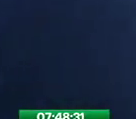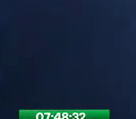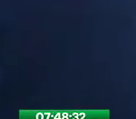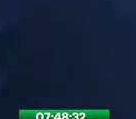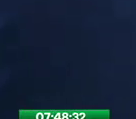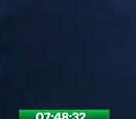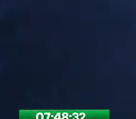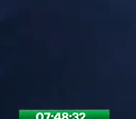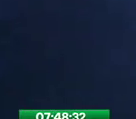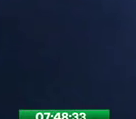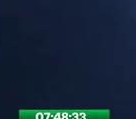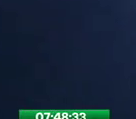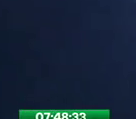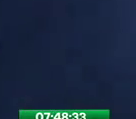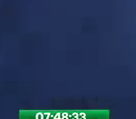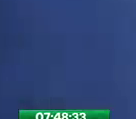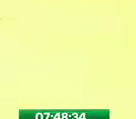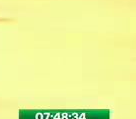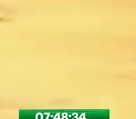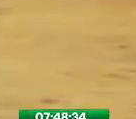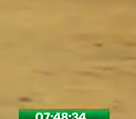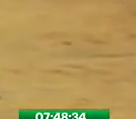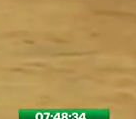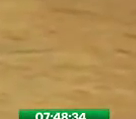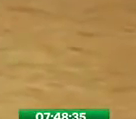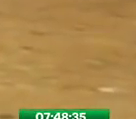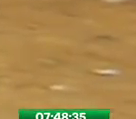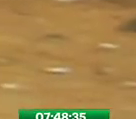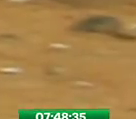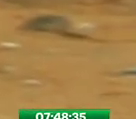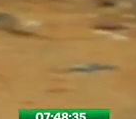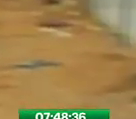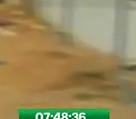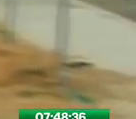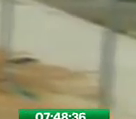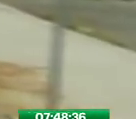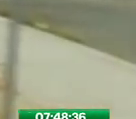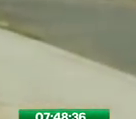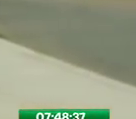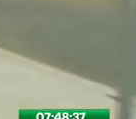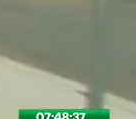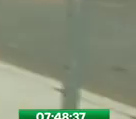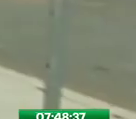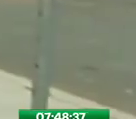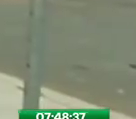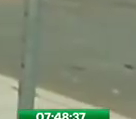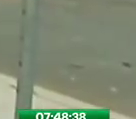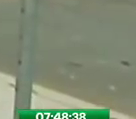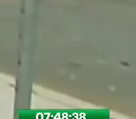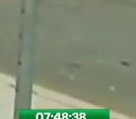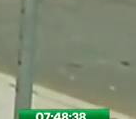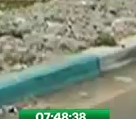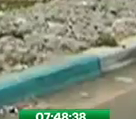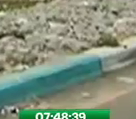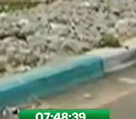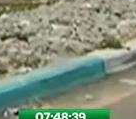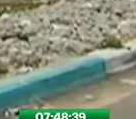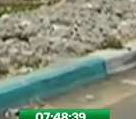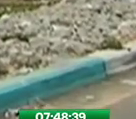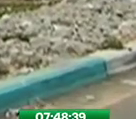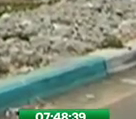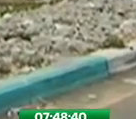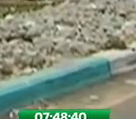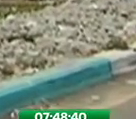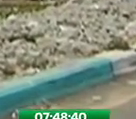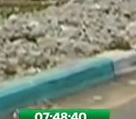puede ser útil, estando ahí en iniciarle la B. Pues. Que no es un secreto, expresan, pero son pocos los que se atreven a denunciar por temor